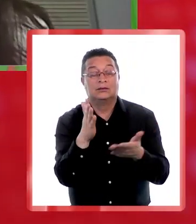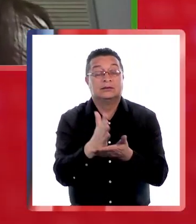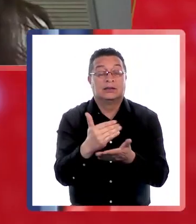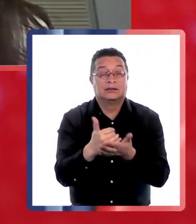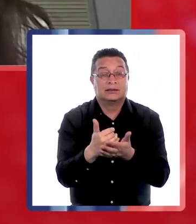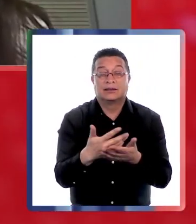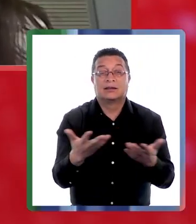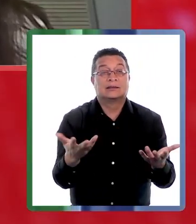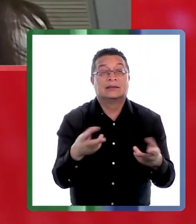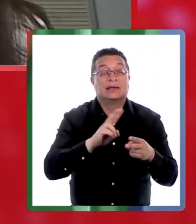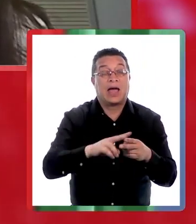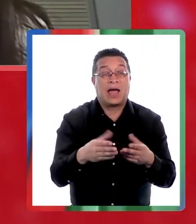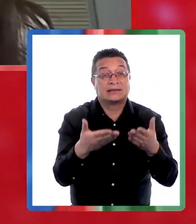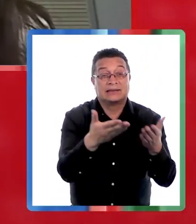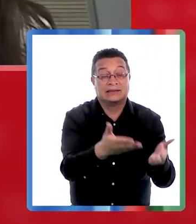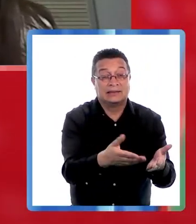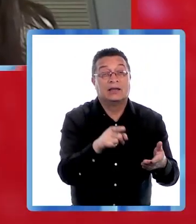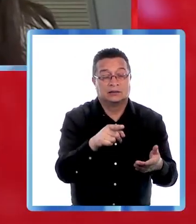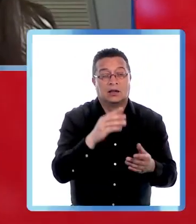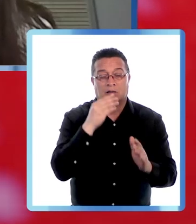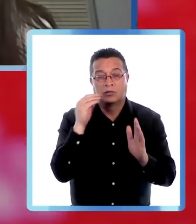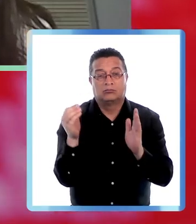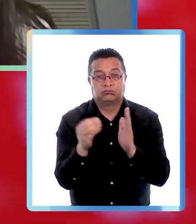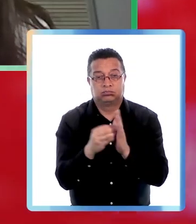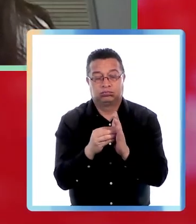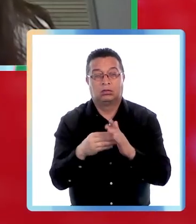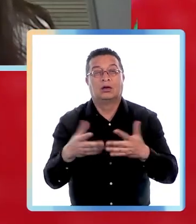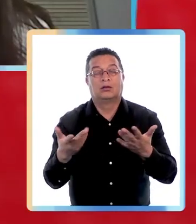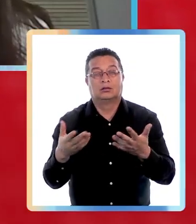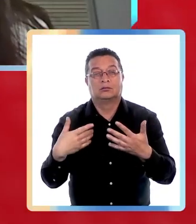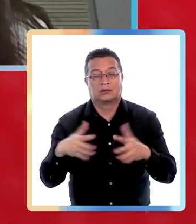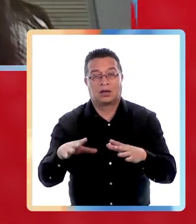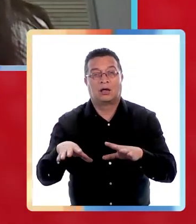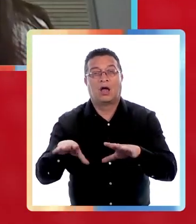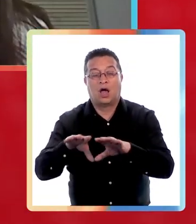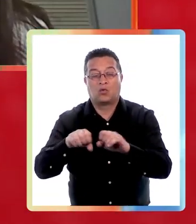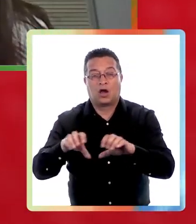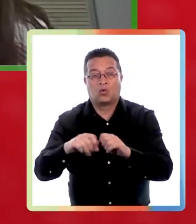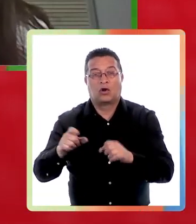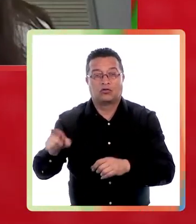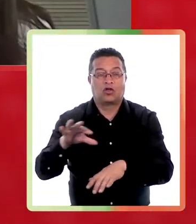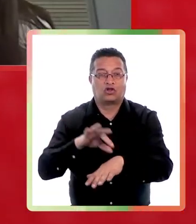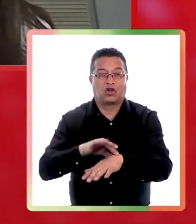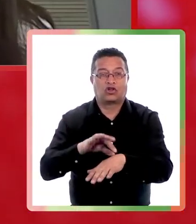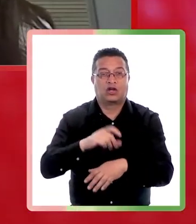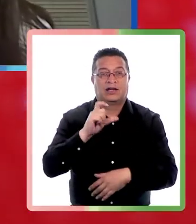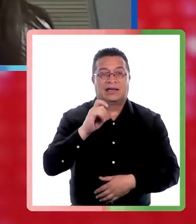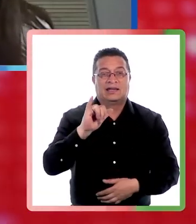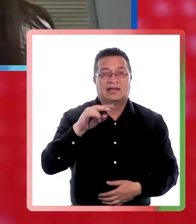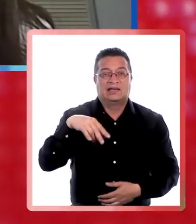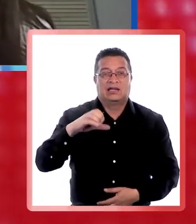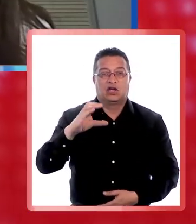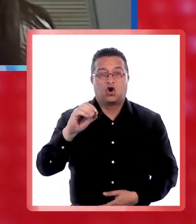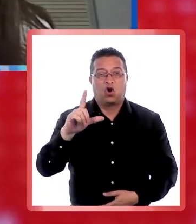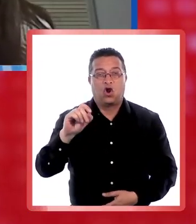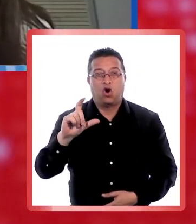la estrategia terapéutica al respecto se establece con algún ginecólogo experto en